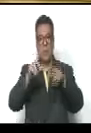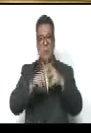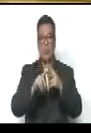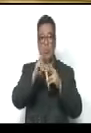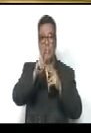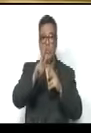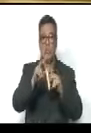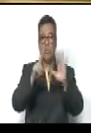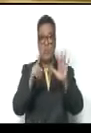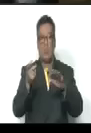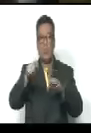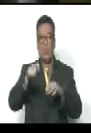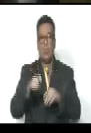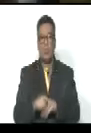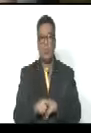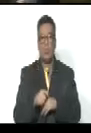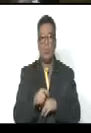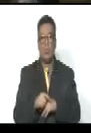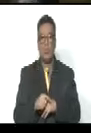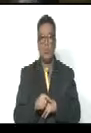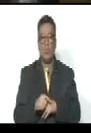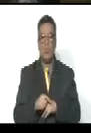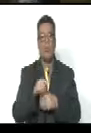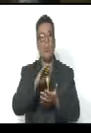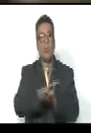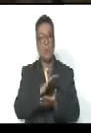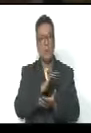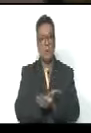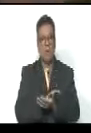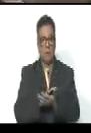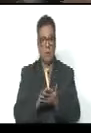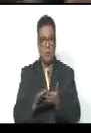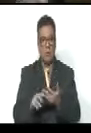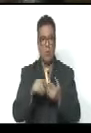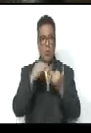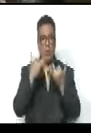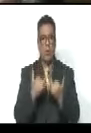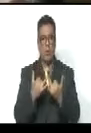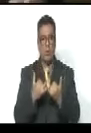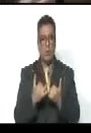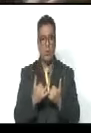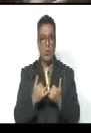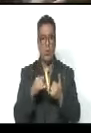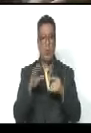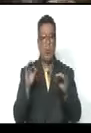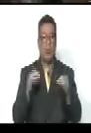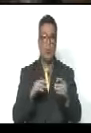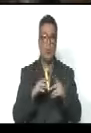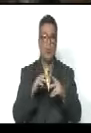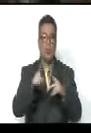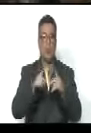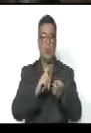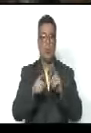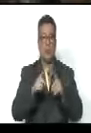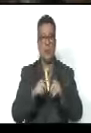segundo semestre, con más calma y ya sin las presiones de quién